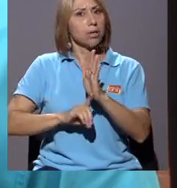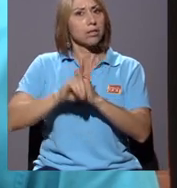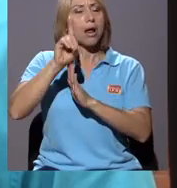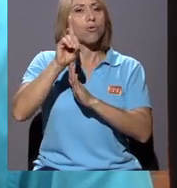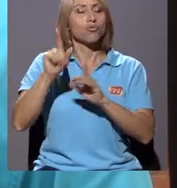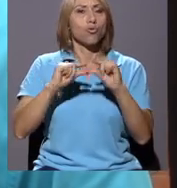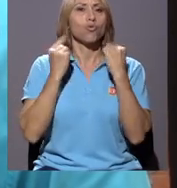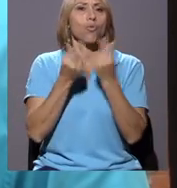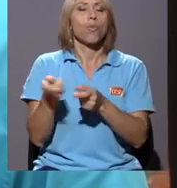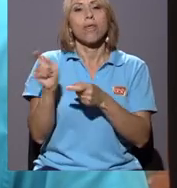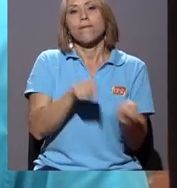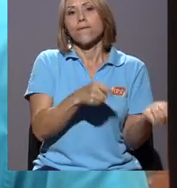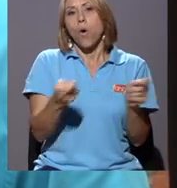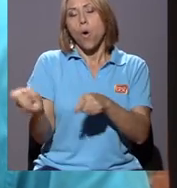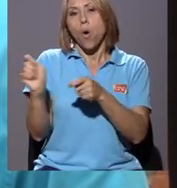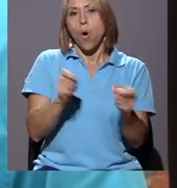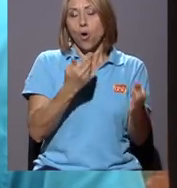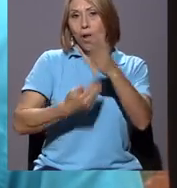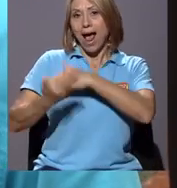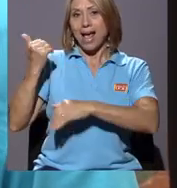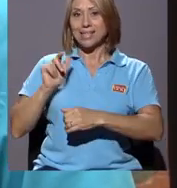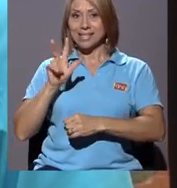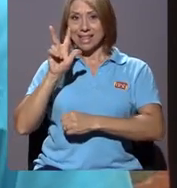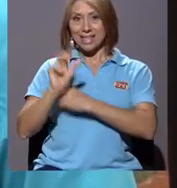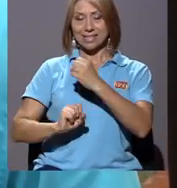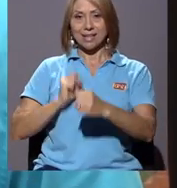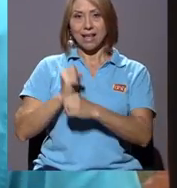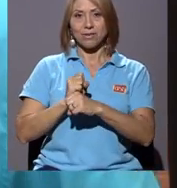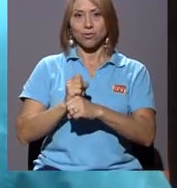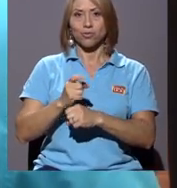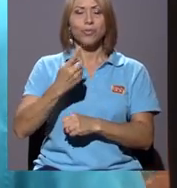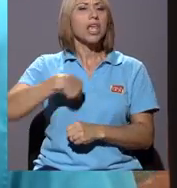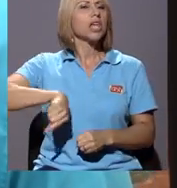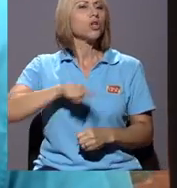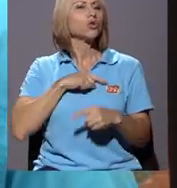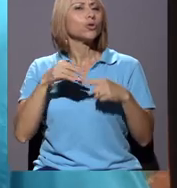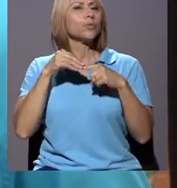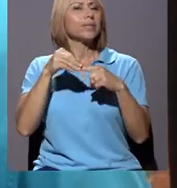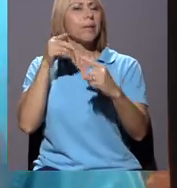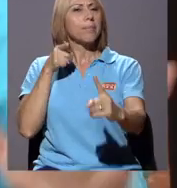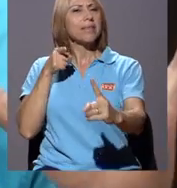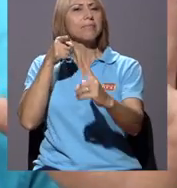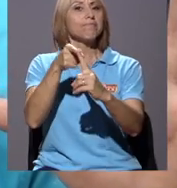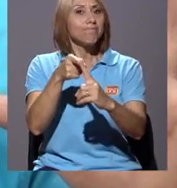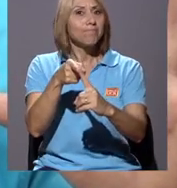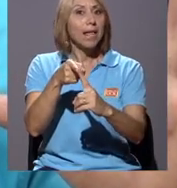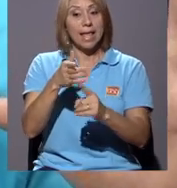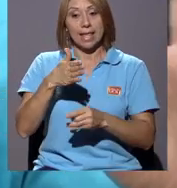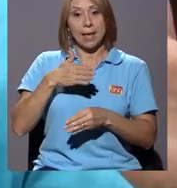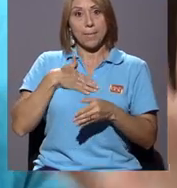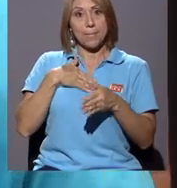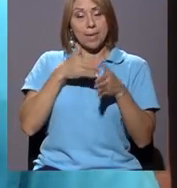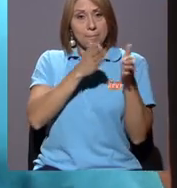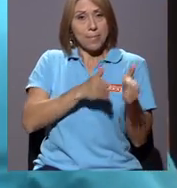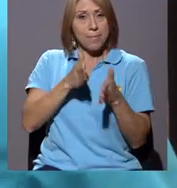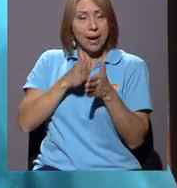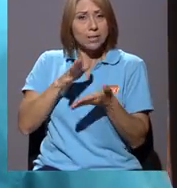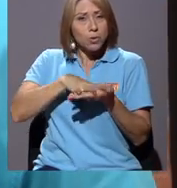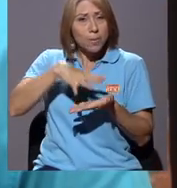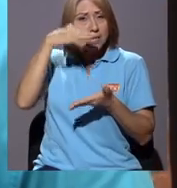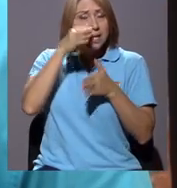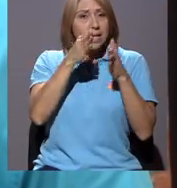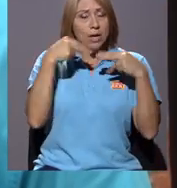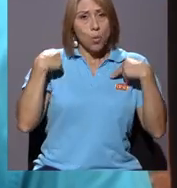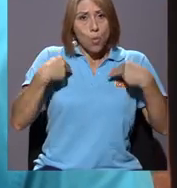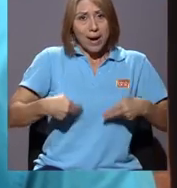de folclore de hace 3 años en adelante y lo que hemos buscado principalmente es, desde mi formación humanística, que es lo que la universidad